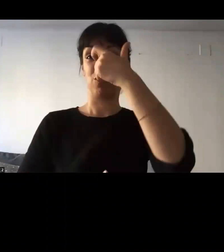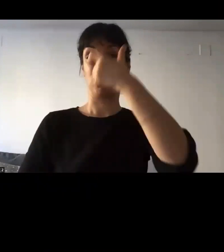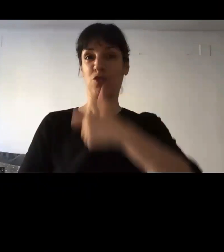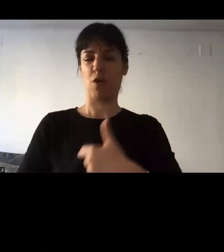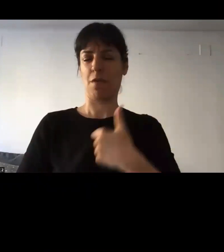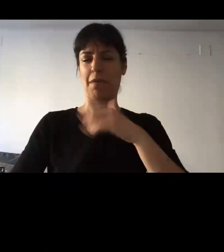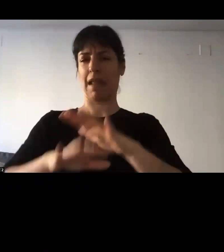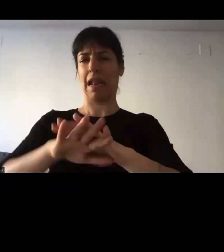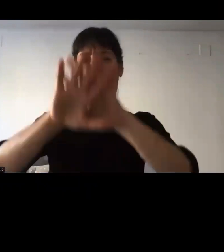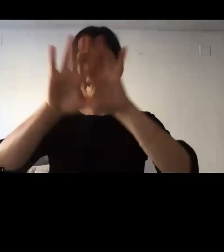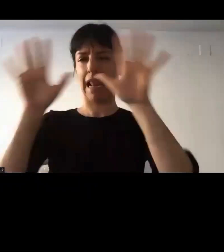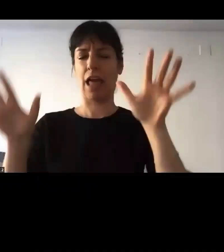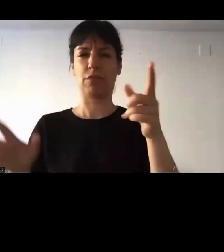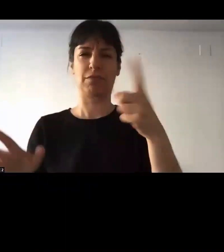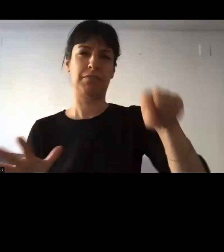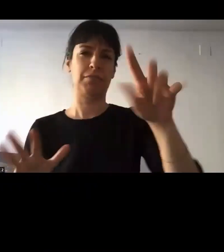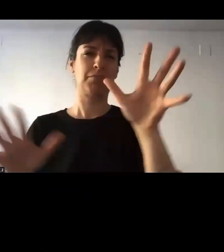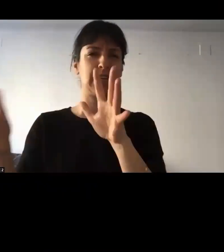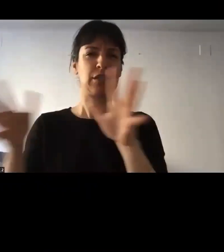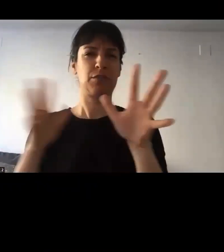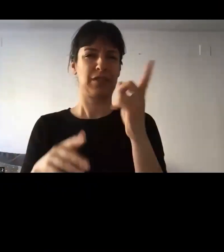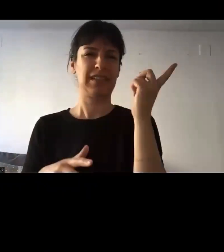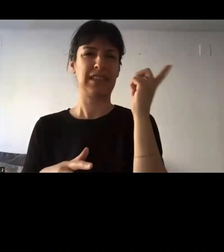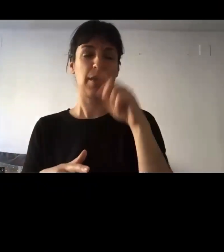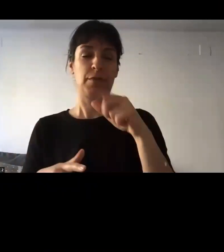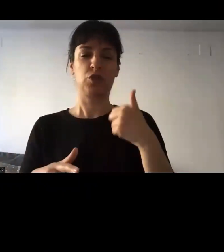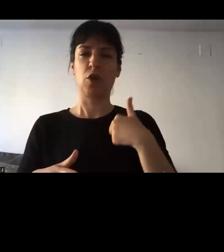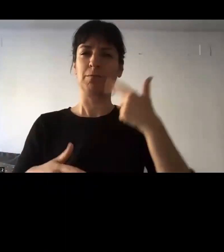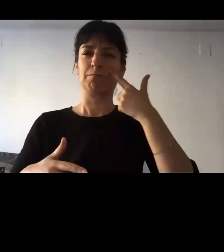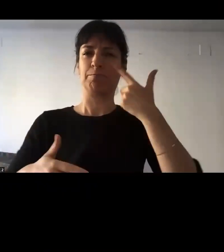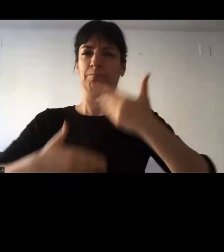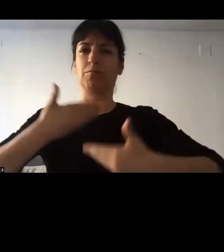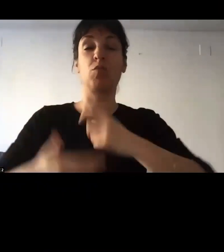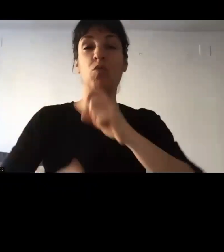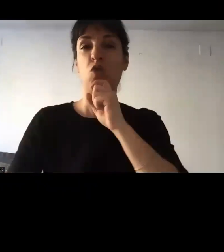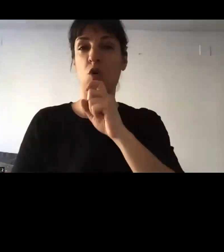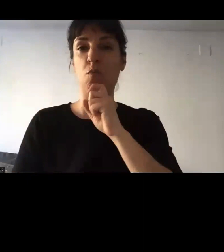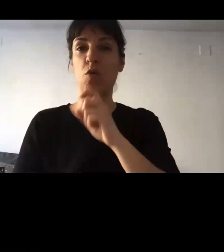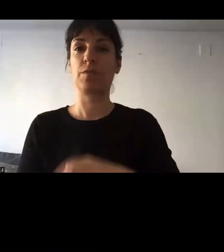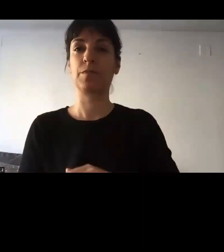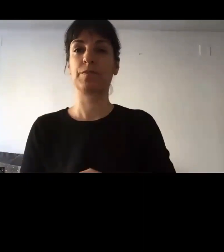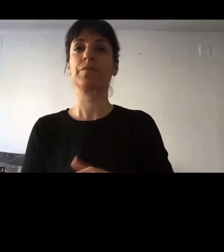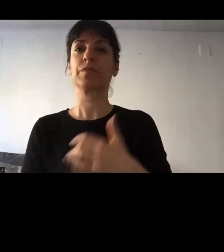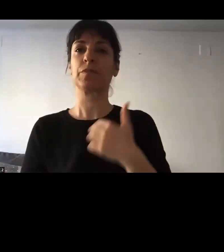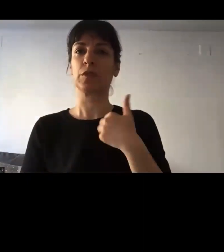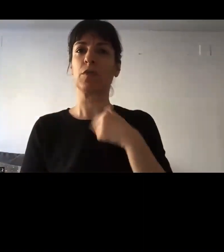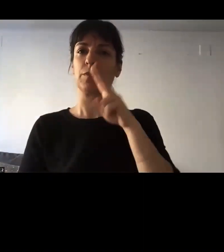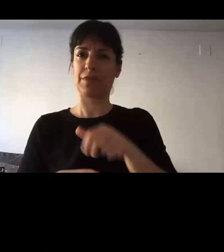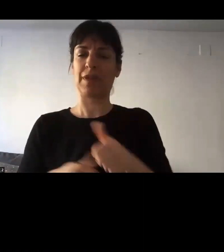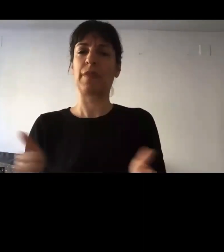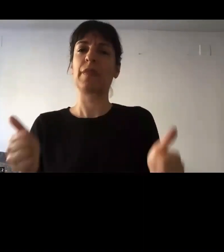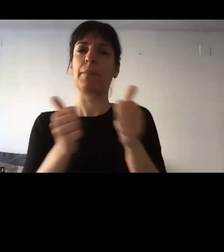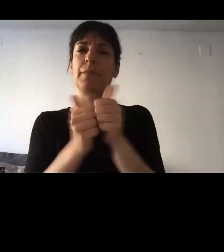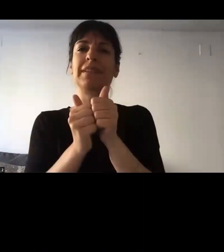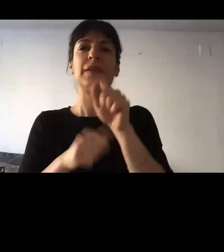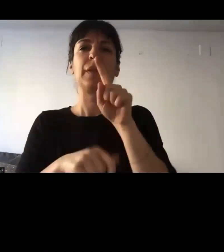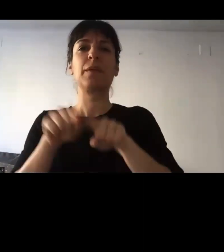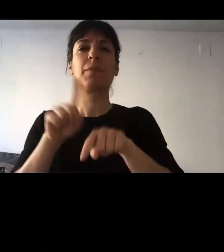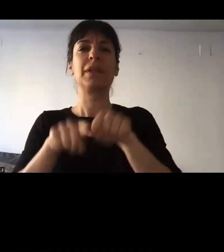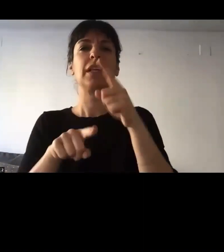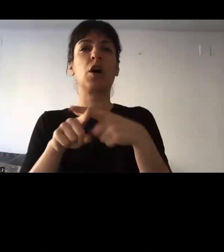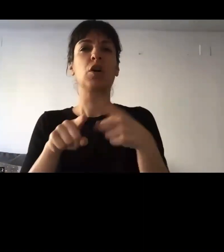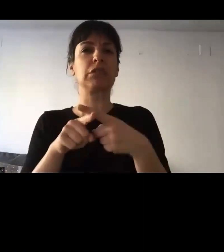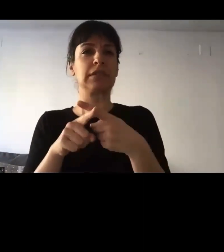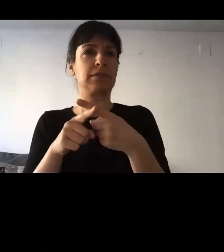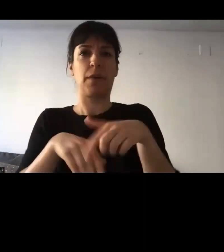y porque sepáis más o menos cómo suelo funcionar, soy una persona dependiente en algunas tareas básicas de la vida